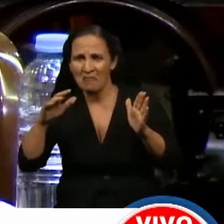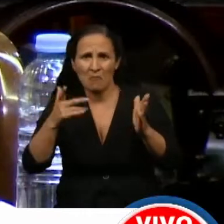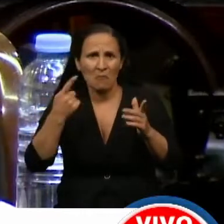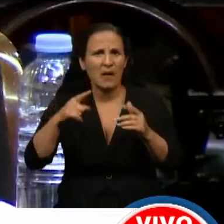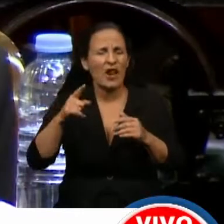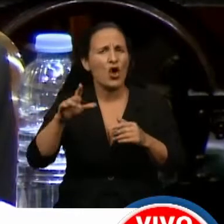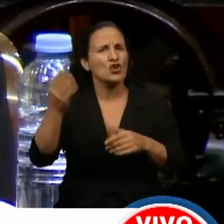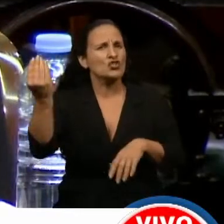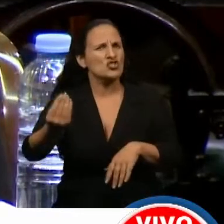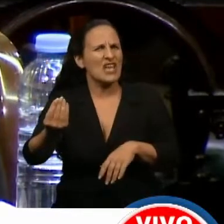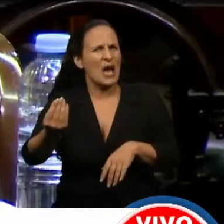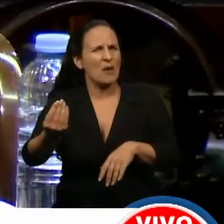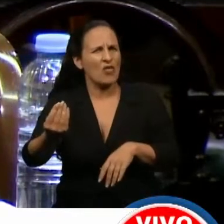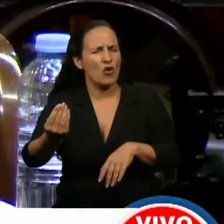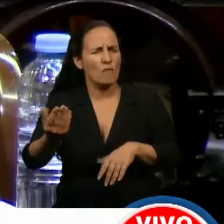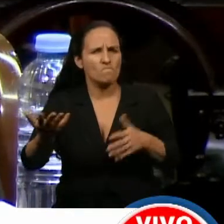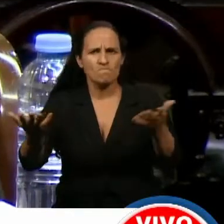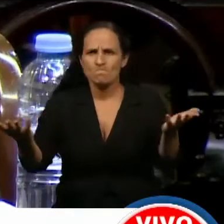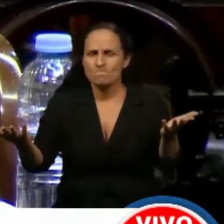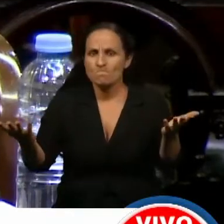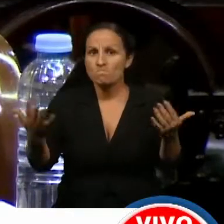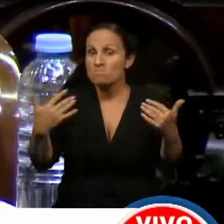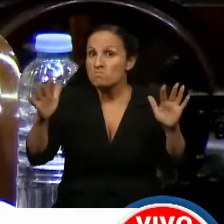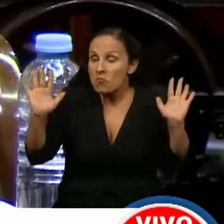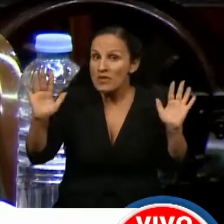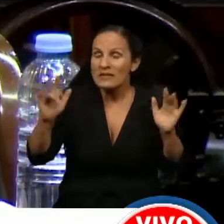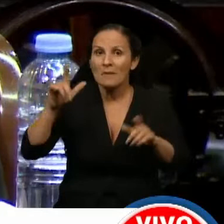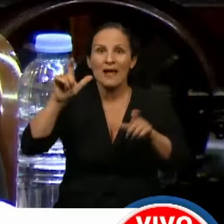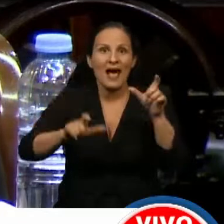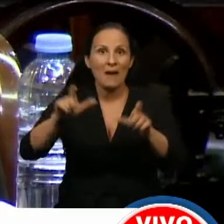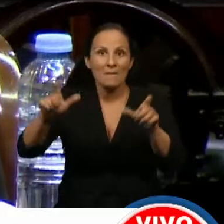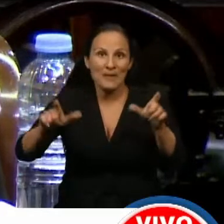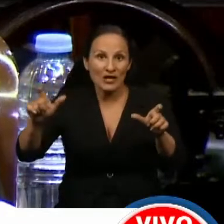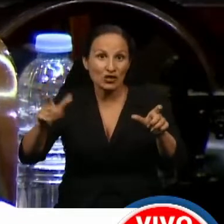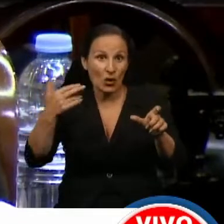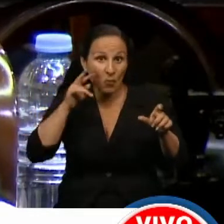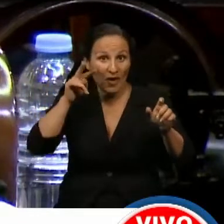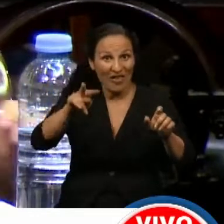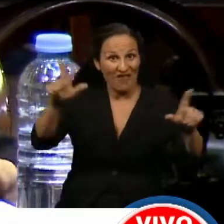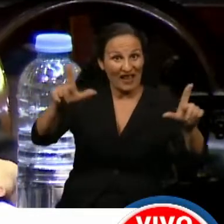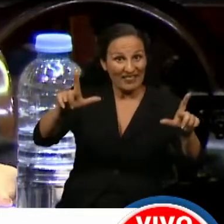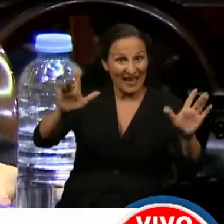un sábado. Supongo que para que mayor cantidad de argentinos puedan disfrutarla por la televisión.